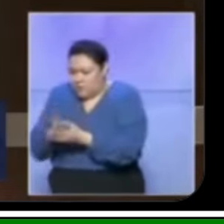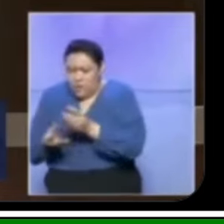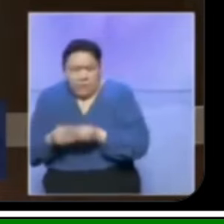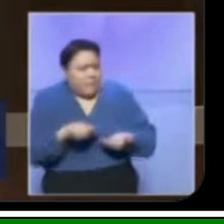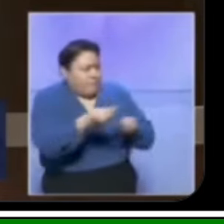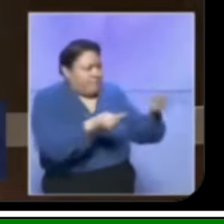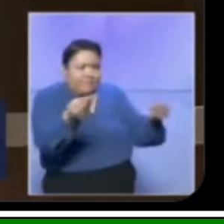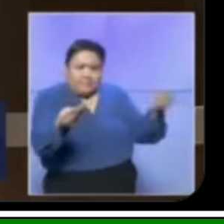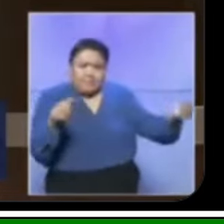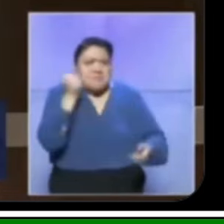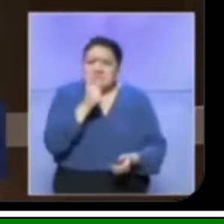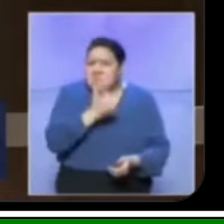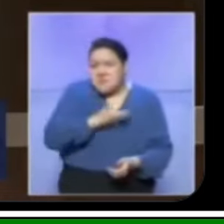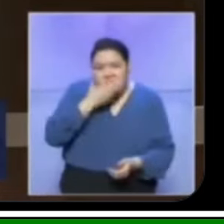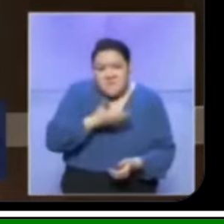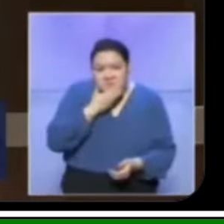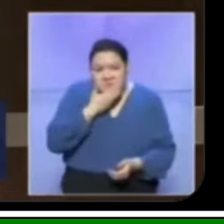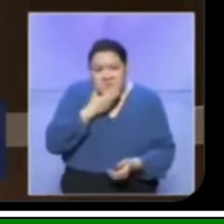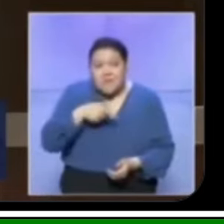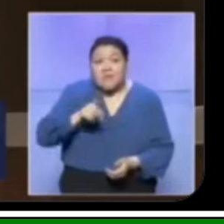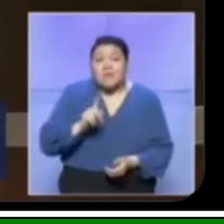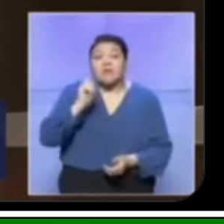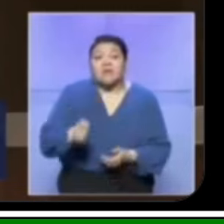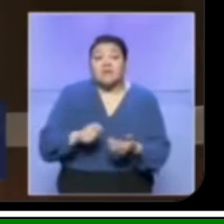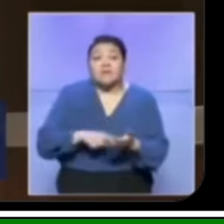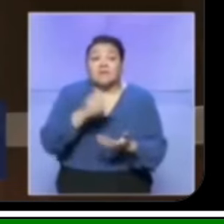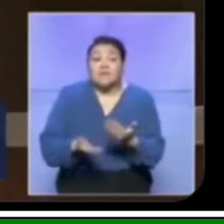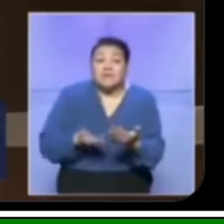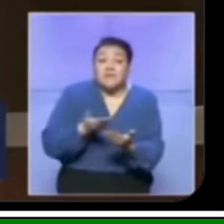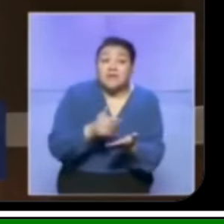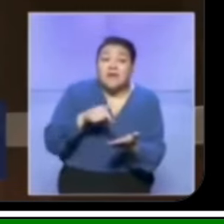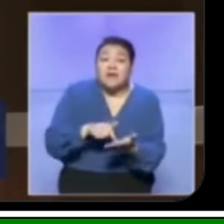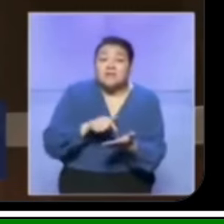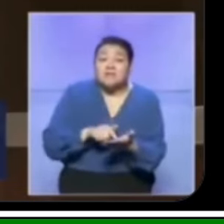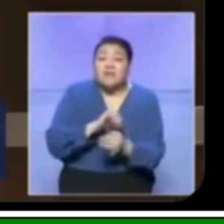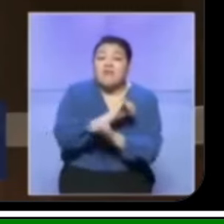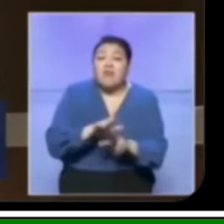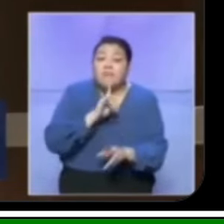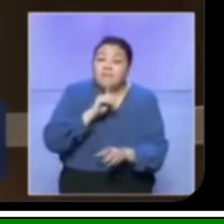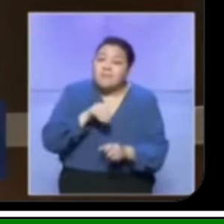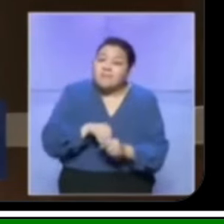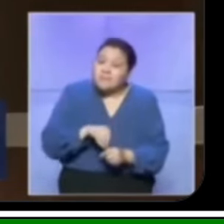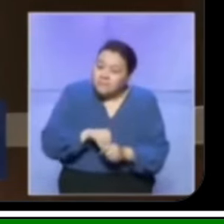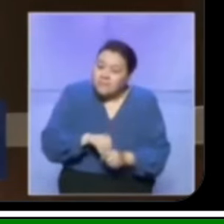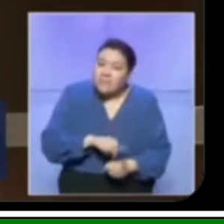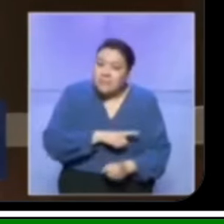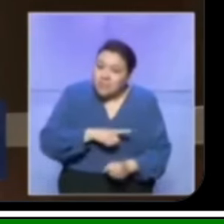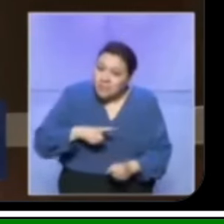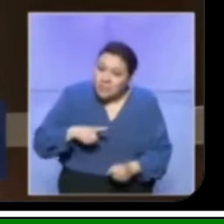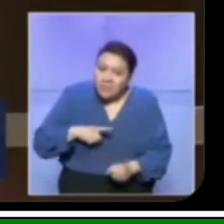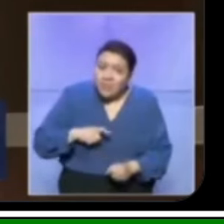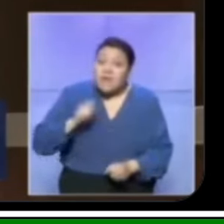habrá información que va a ser testada. Este proyecto tiene información sensible. Entonces, fue